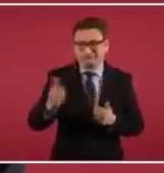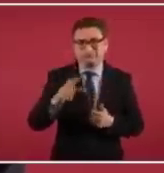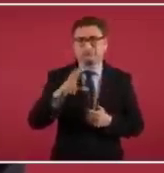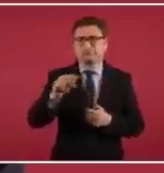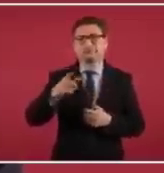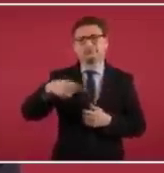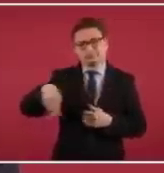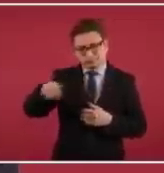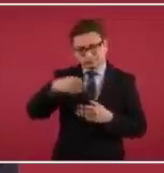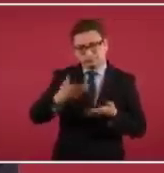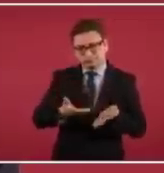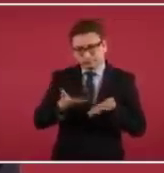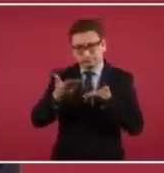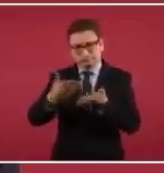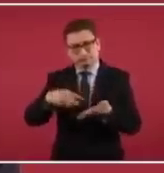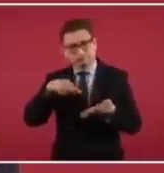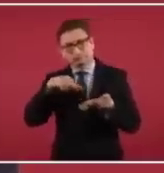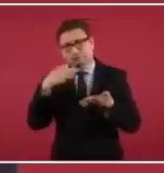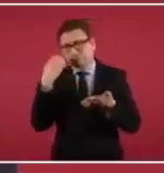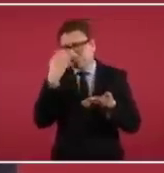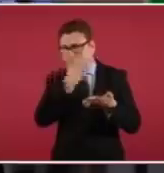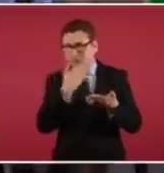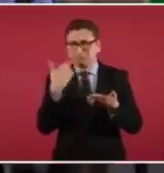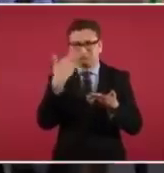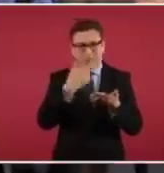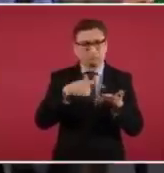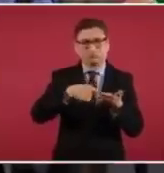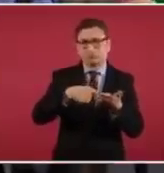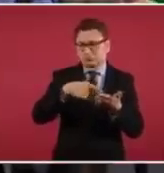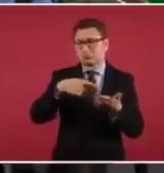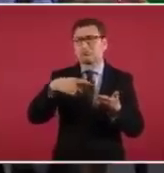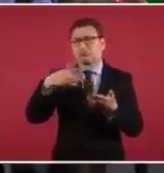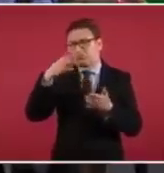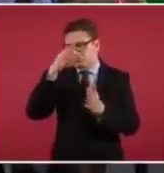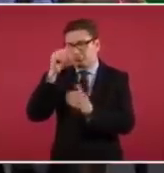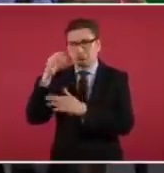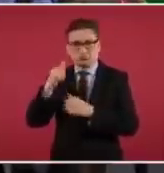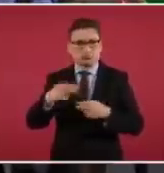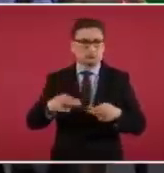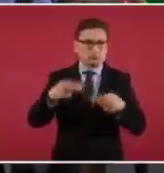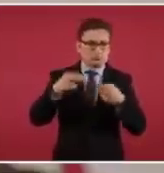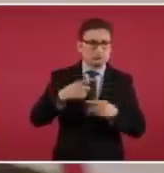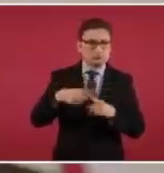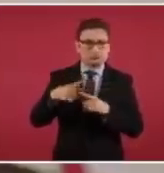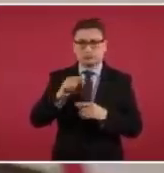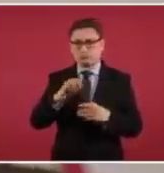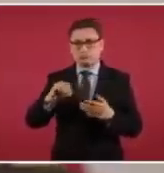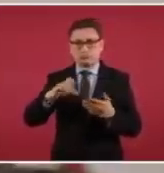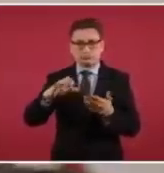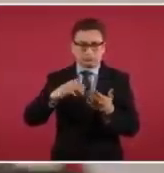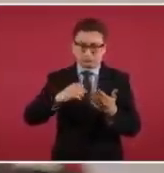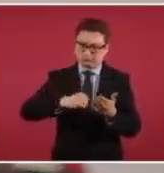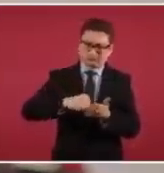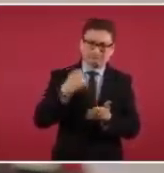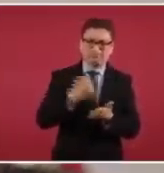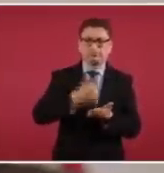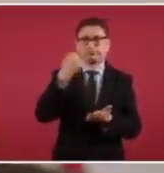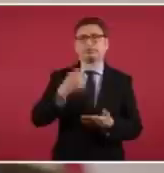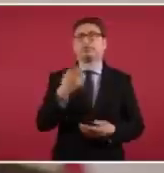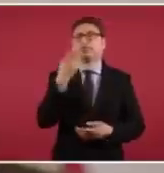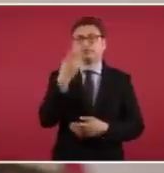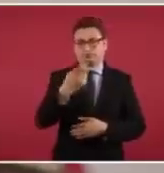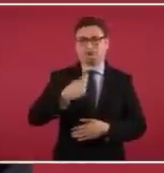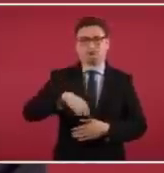la aprobación de este tratado comercial. Eso lo vamos a